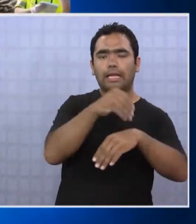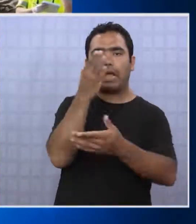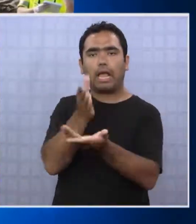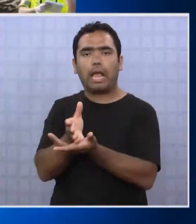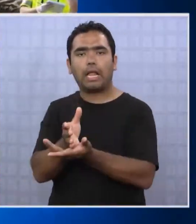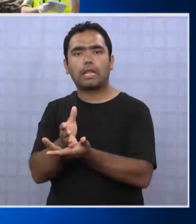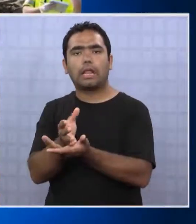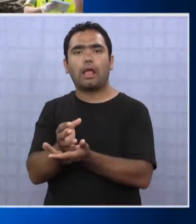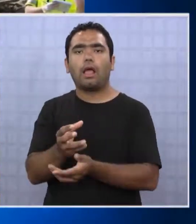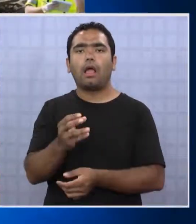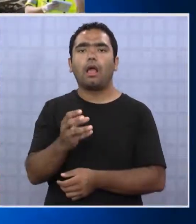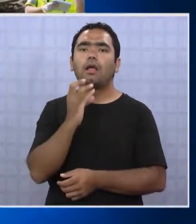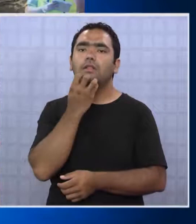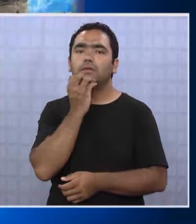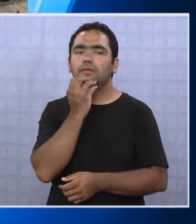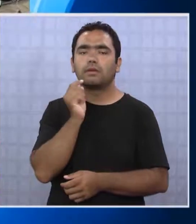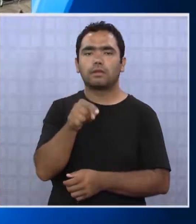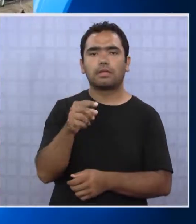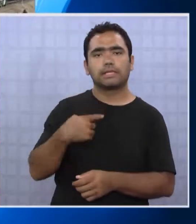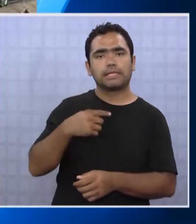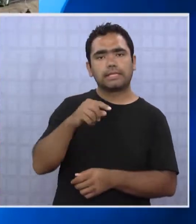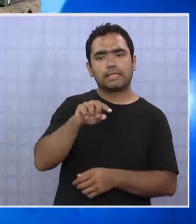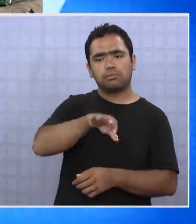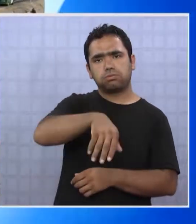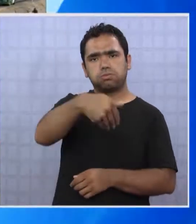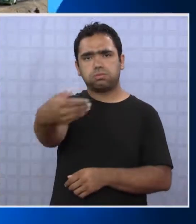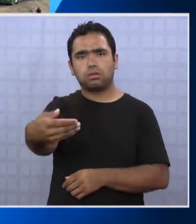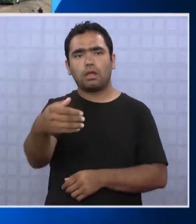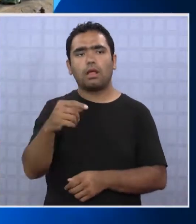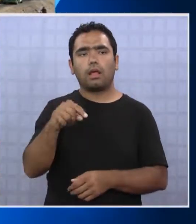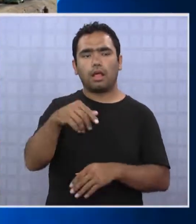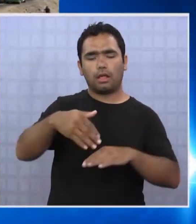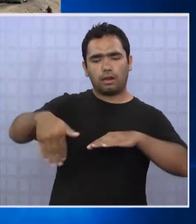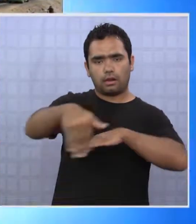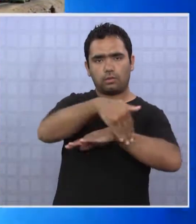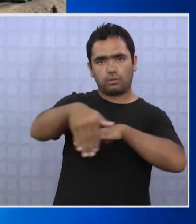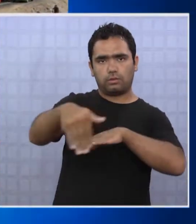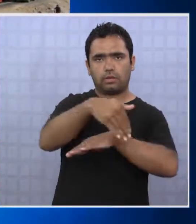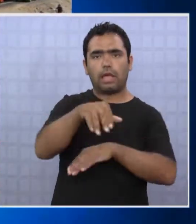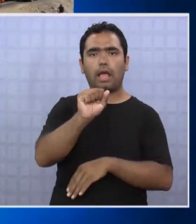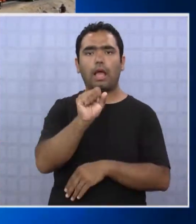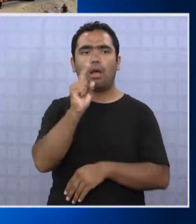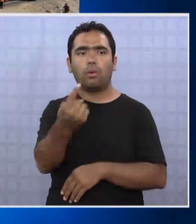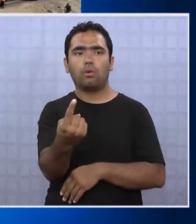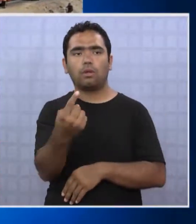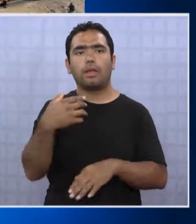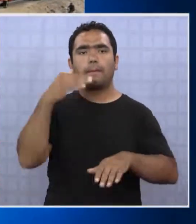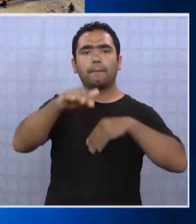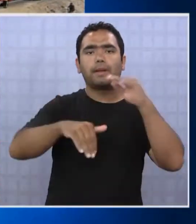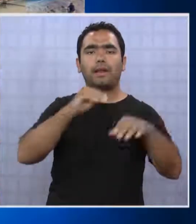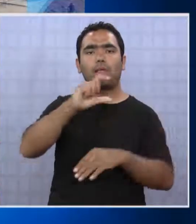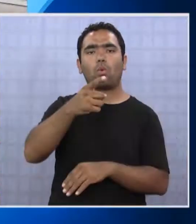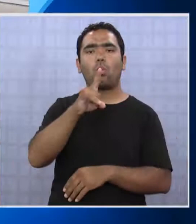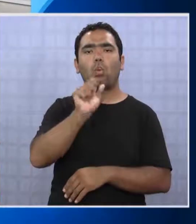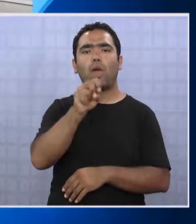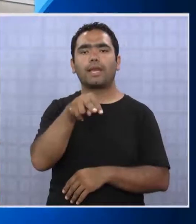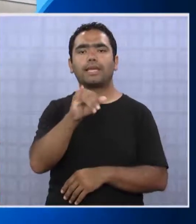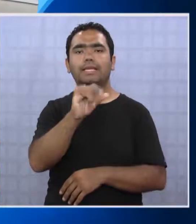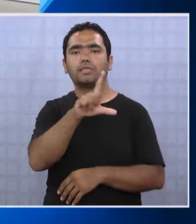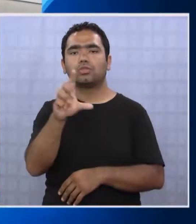hasta antofagasta el accidente ocurrió en el kilómetro 294 de la ruta a1 en el sector de playa o anillos